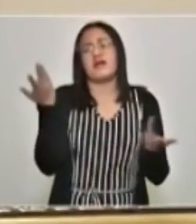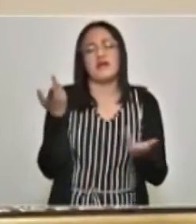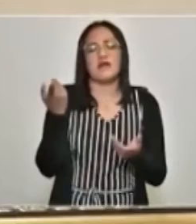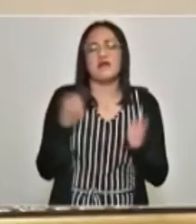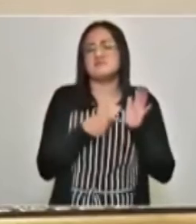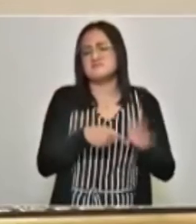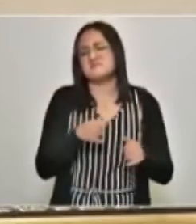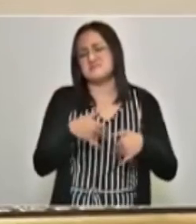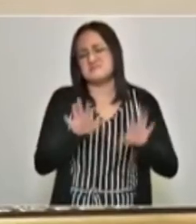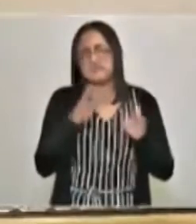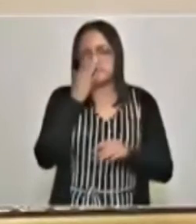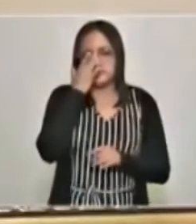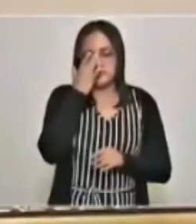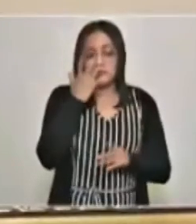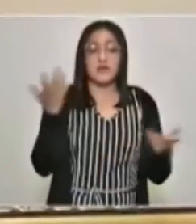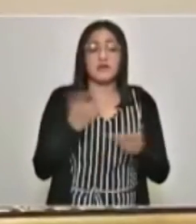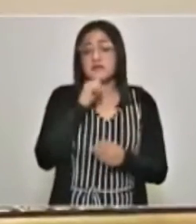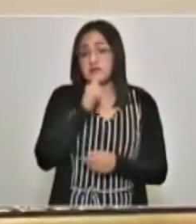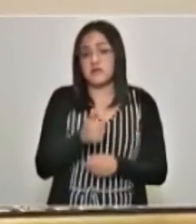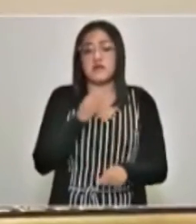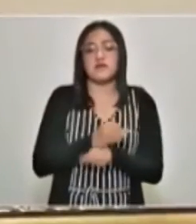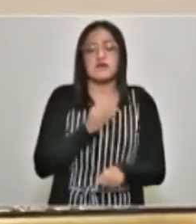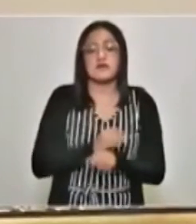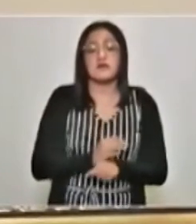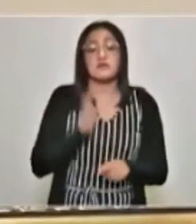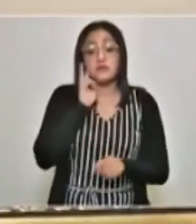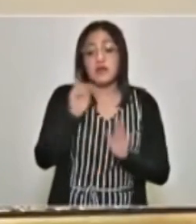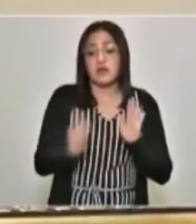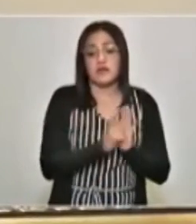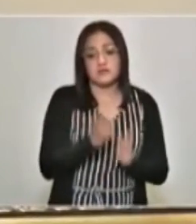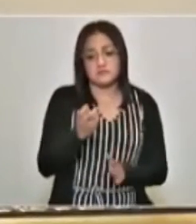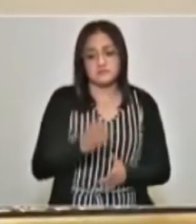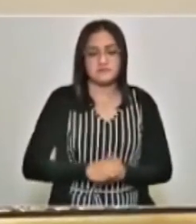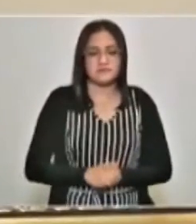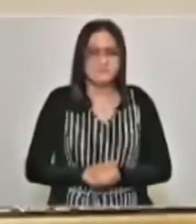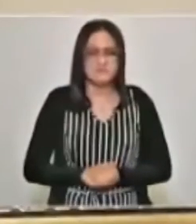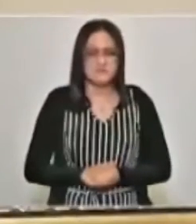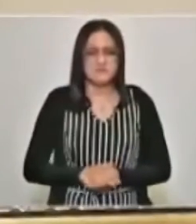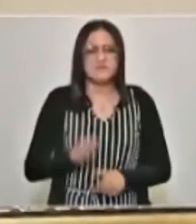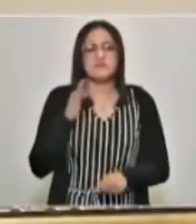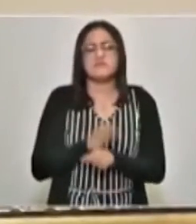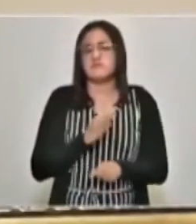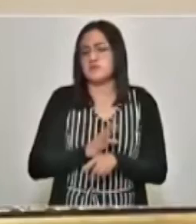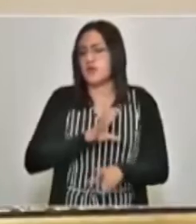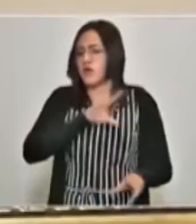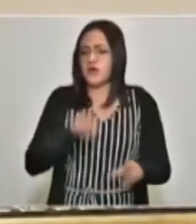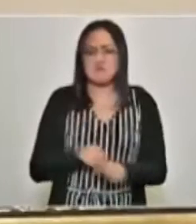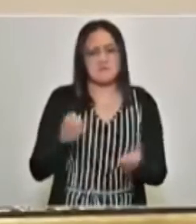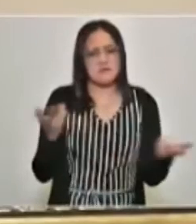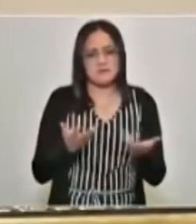decreto sin hacer ningún procedimiento que estaba previsto en la ley. No, aquí estamos haciendo todo.